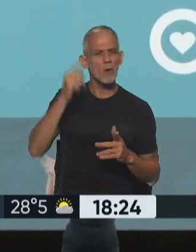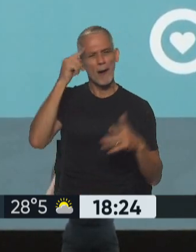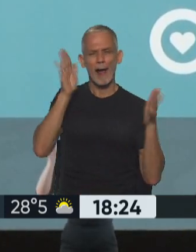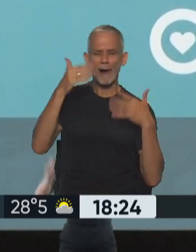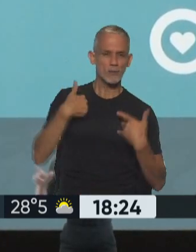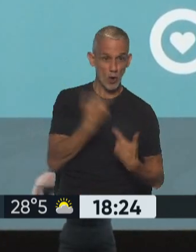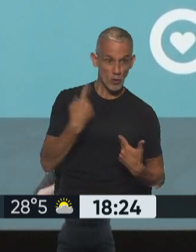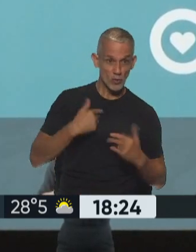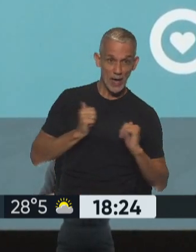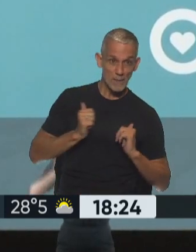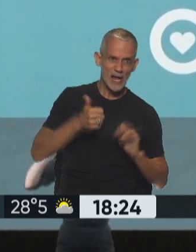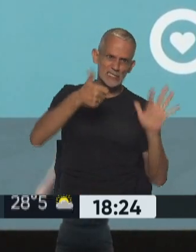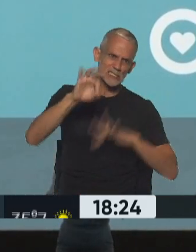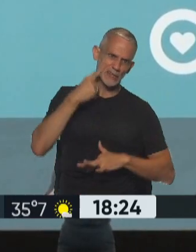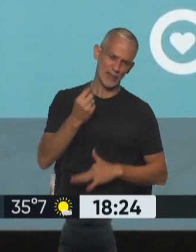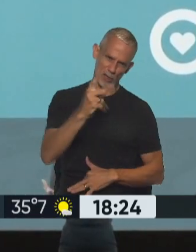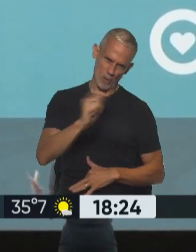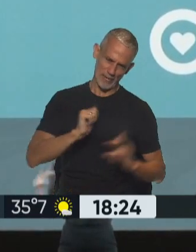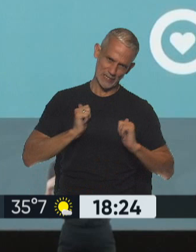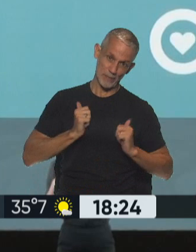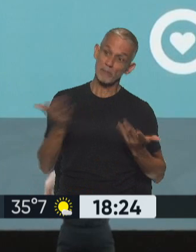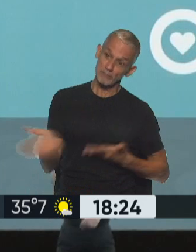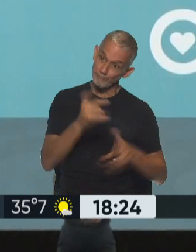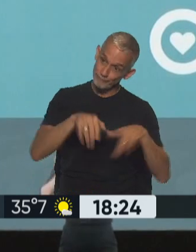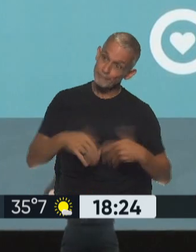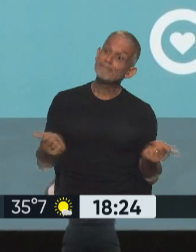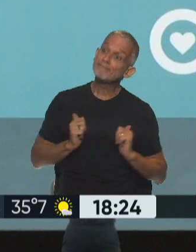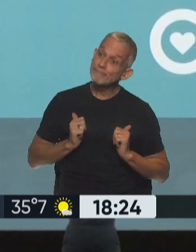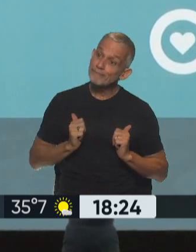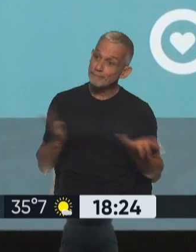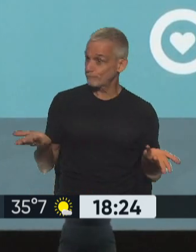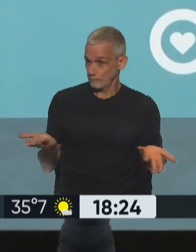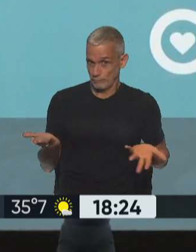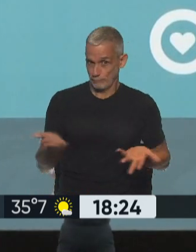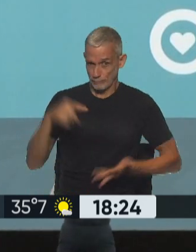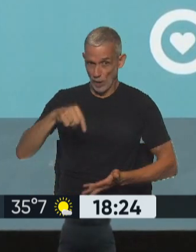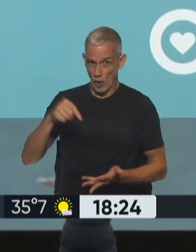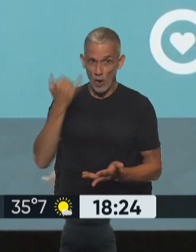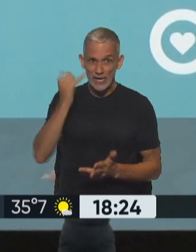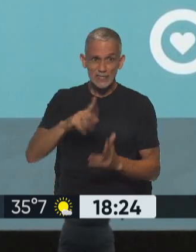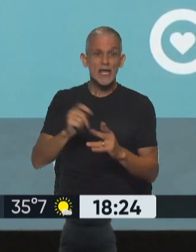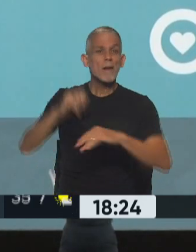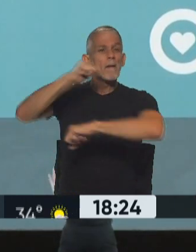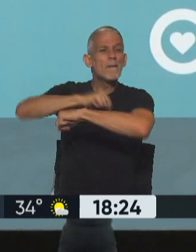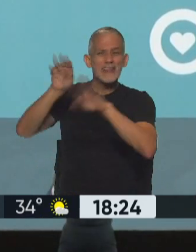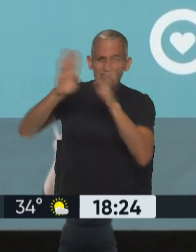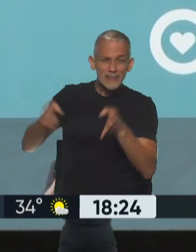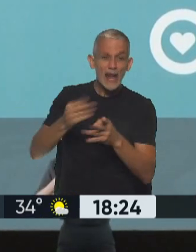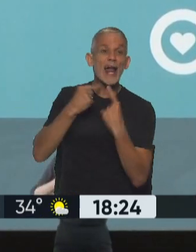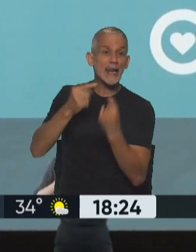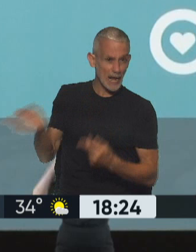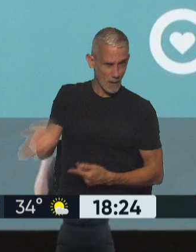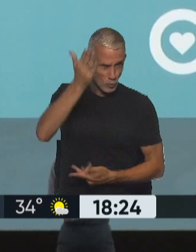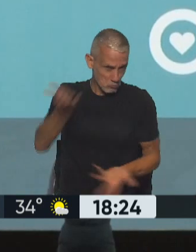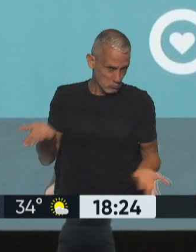a la hora de esperar casi 60 días y de haber acompañado los procesos les decimos claramente que hoy hay una ventanilla de reclamo en donde si la persona